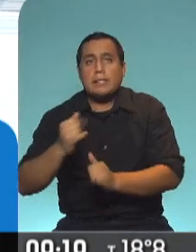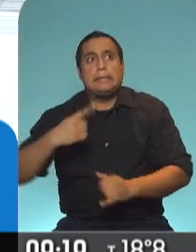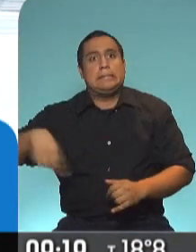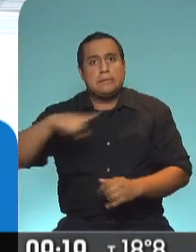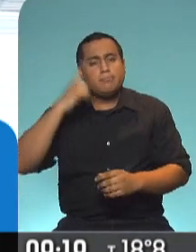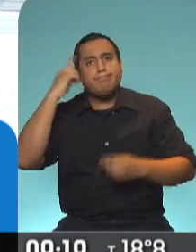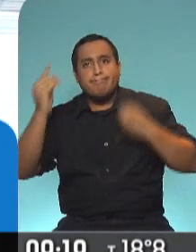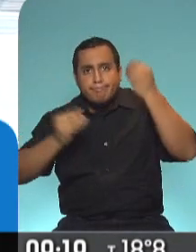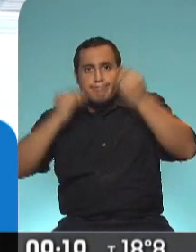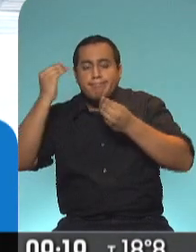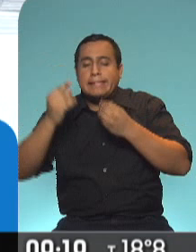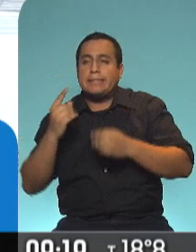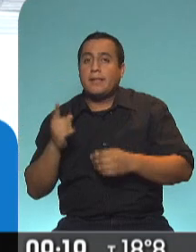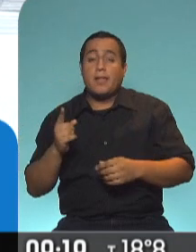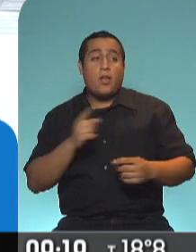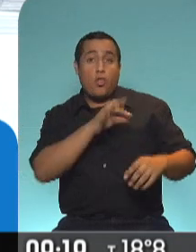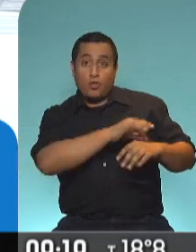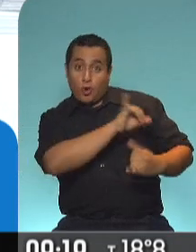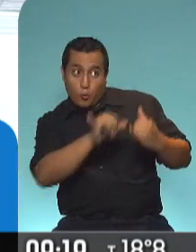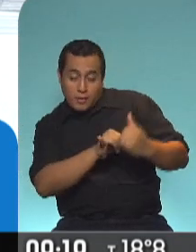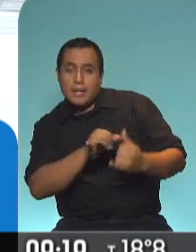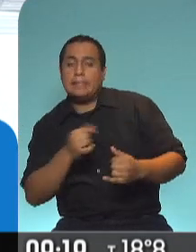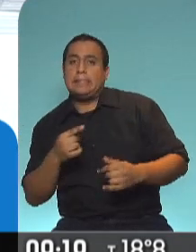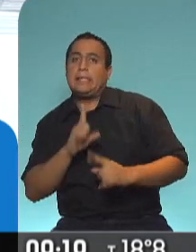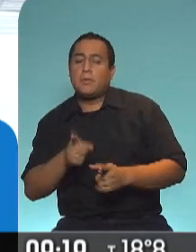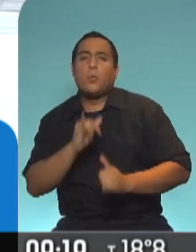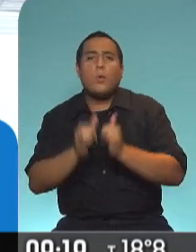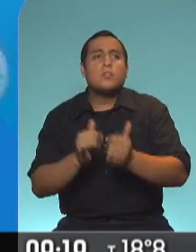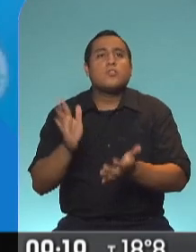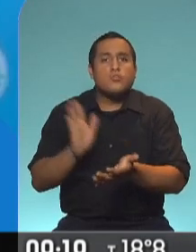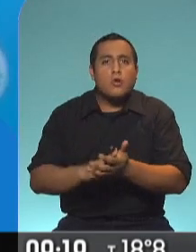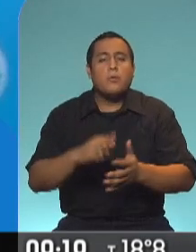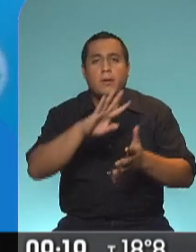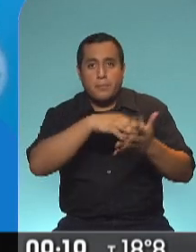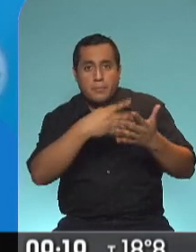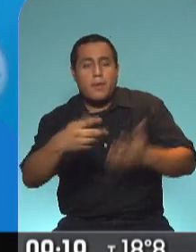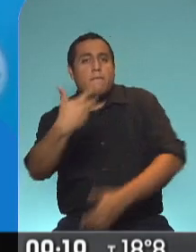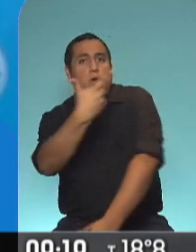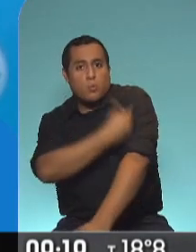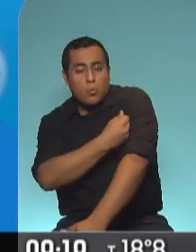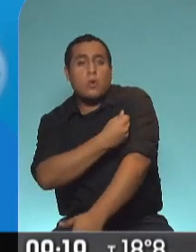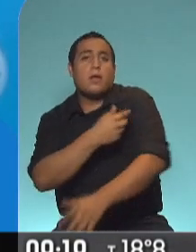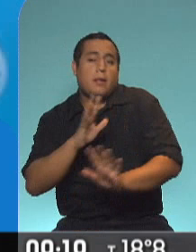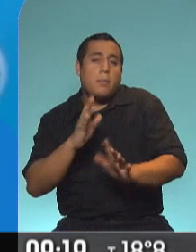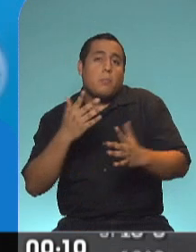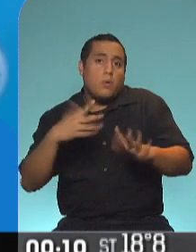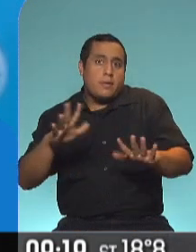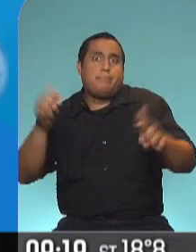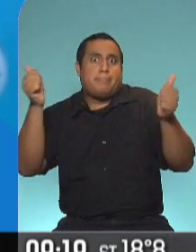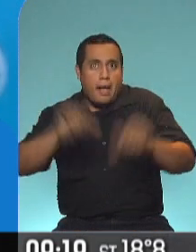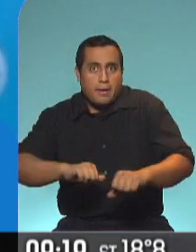y poder reforzar esto que dice la doctora bologna en relación a las coberturas de vacunación a la caída de coberturas de vacunación